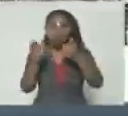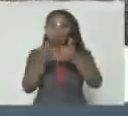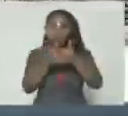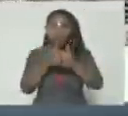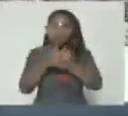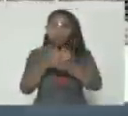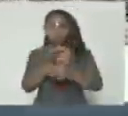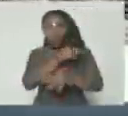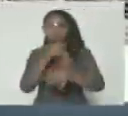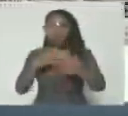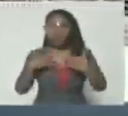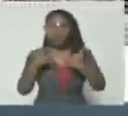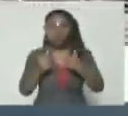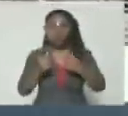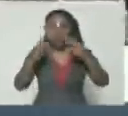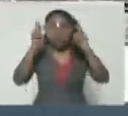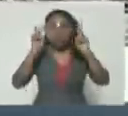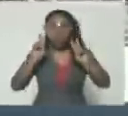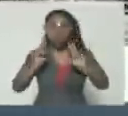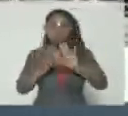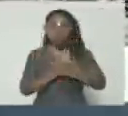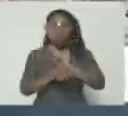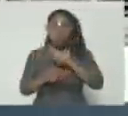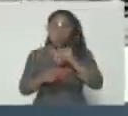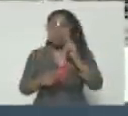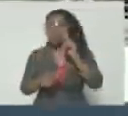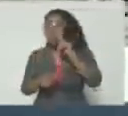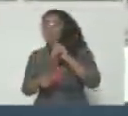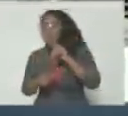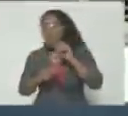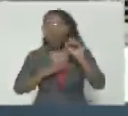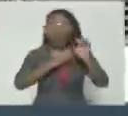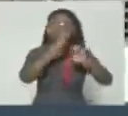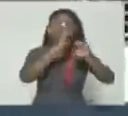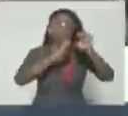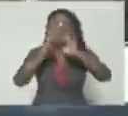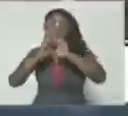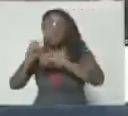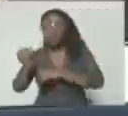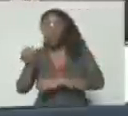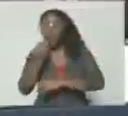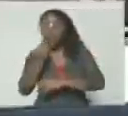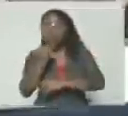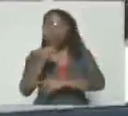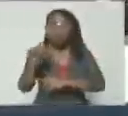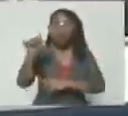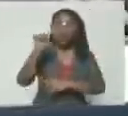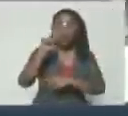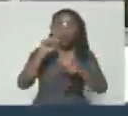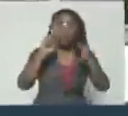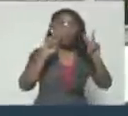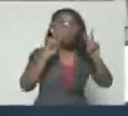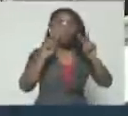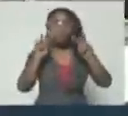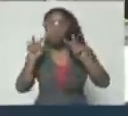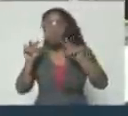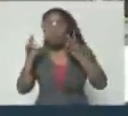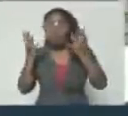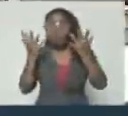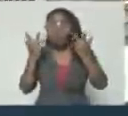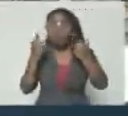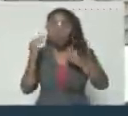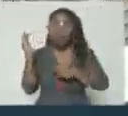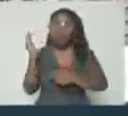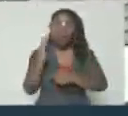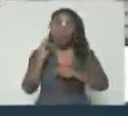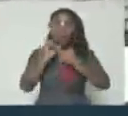condiciones sanitarias. Asimismo, se evalúa los alimentos y el agua, para que cuando los animales venga